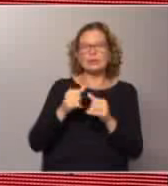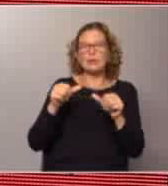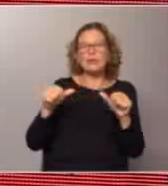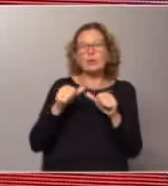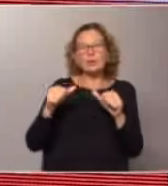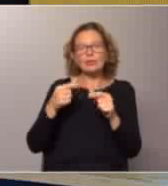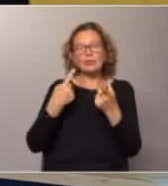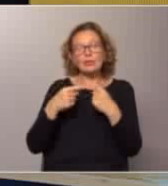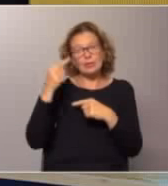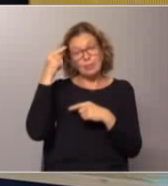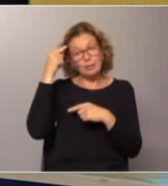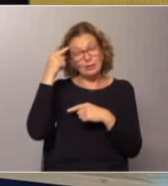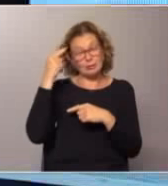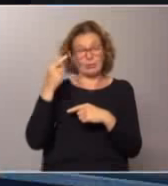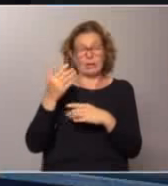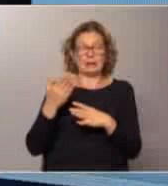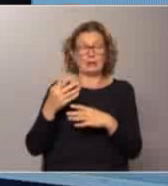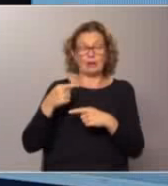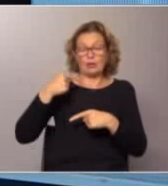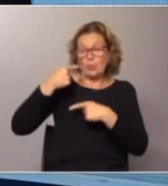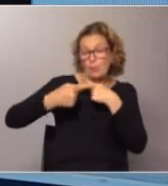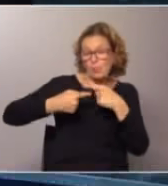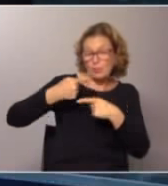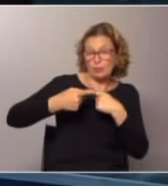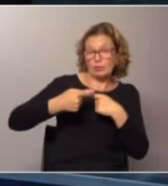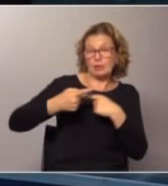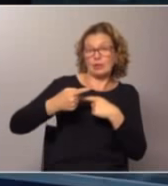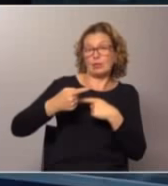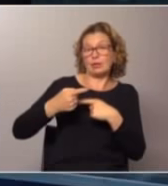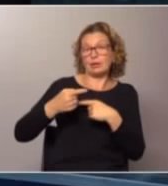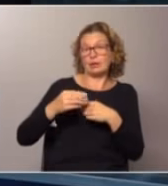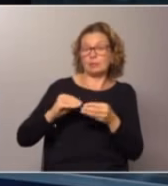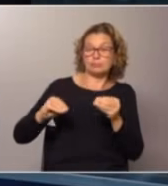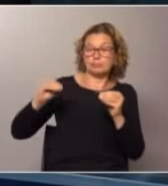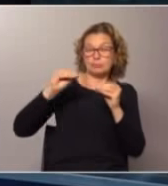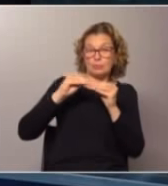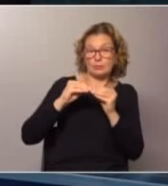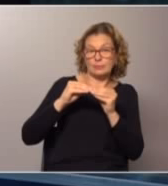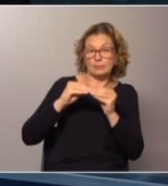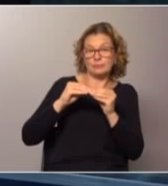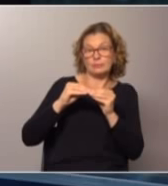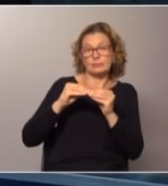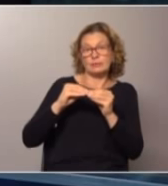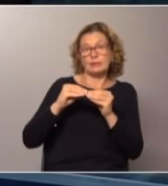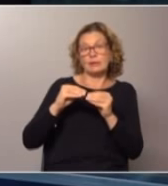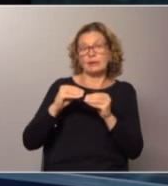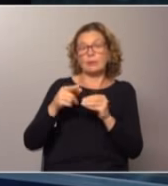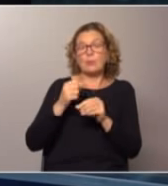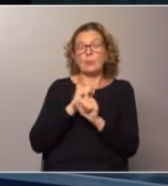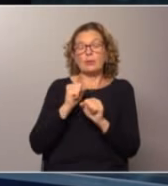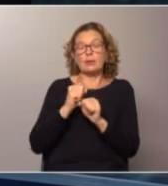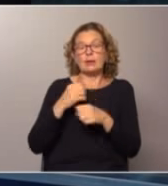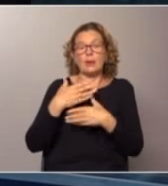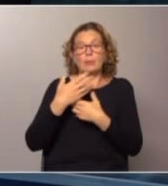entonces creo que al saber que ese es un proceso que tienen también un componente que va hasta ese nivel biológico puede